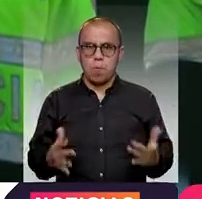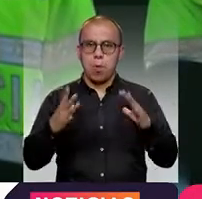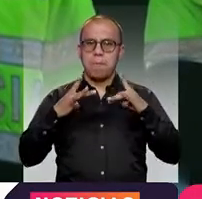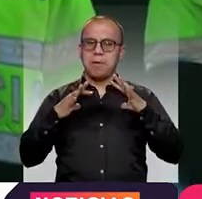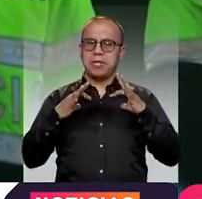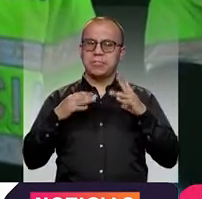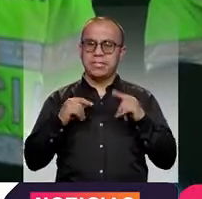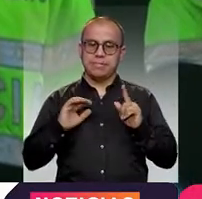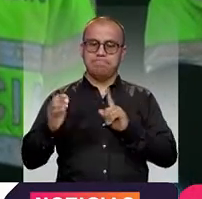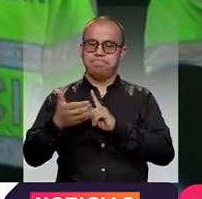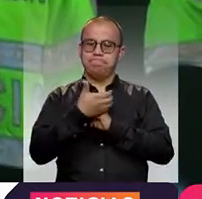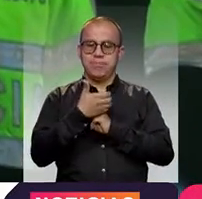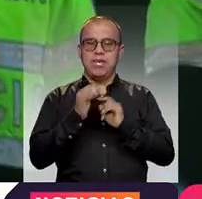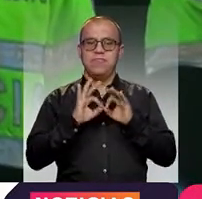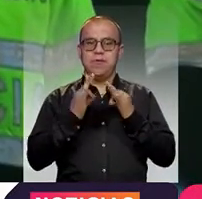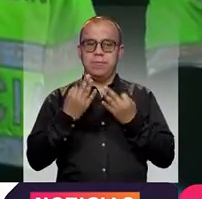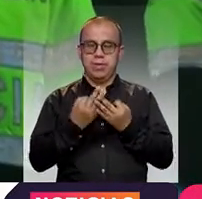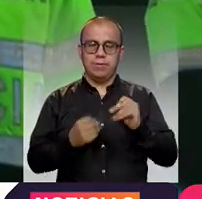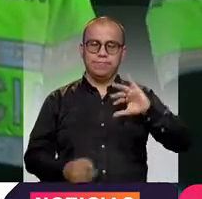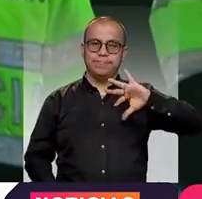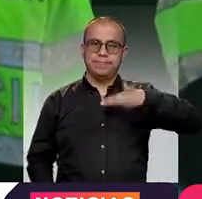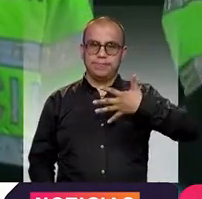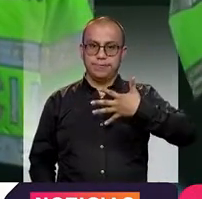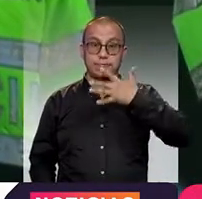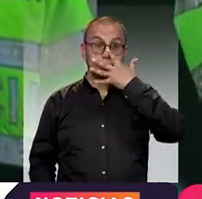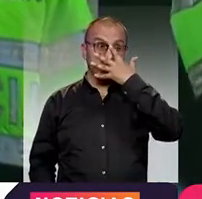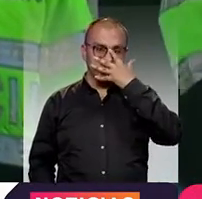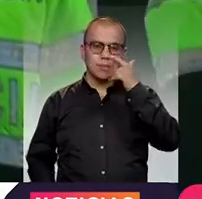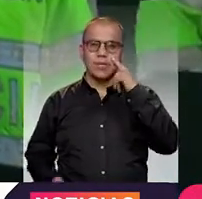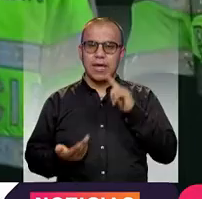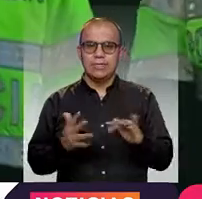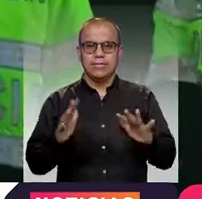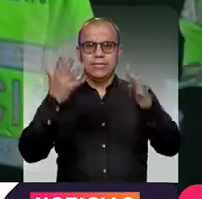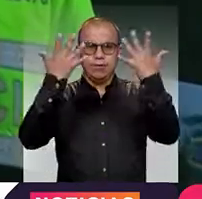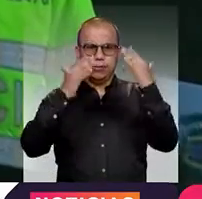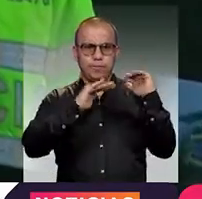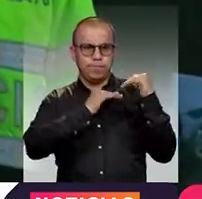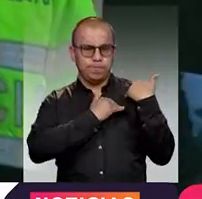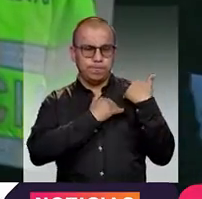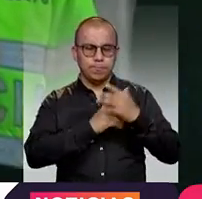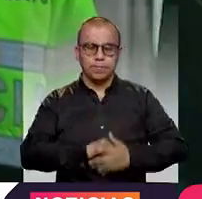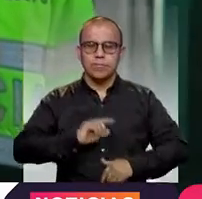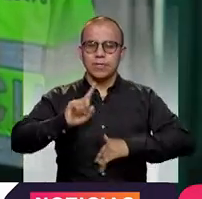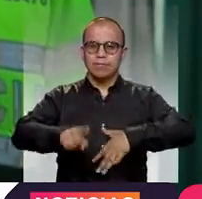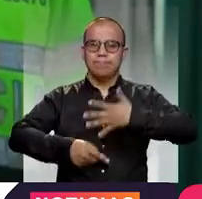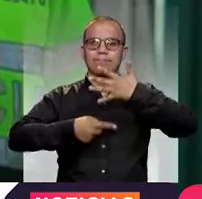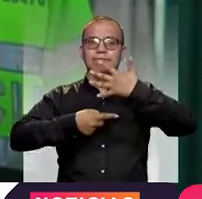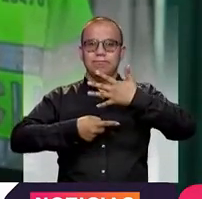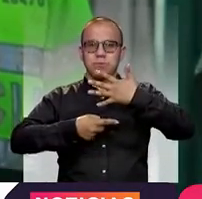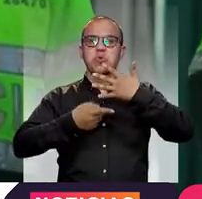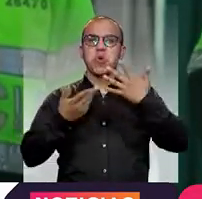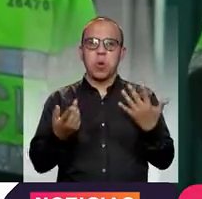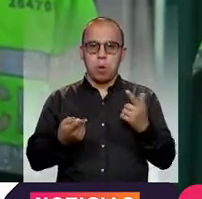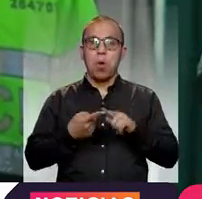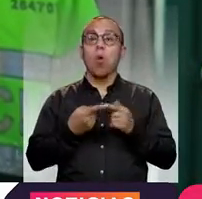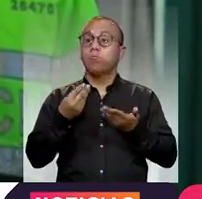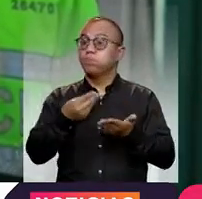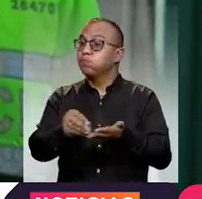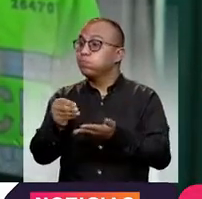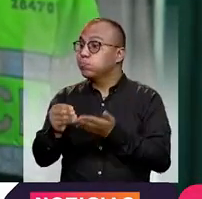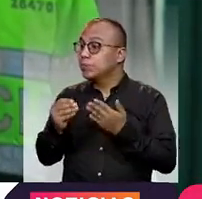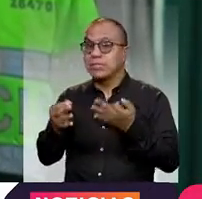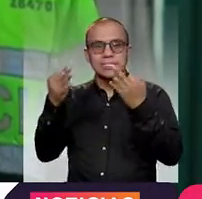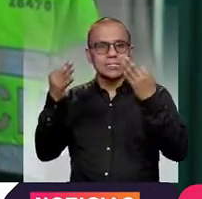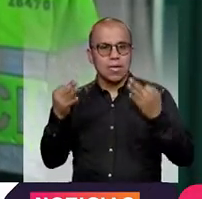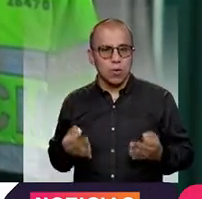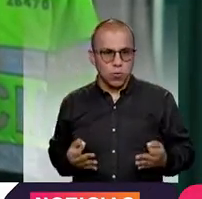vacaciones protegidas y en familia. Quinto, que hagamos celebraciones responsables. Sexto, que hagamos compras